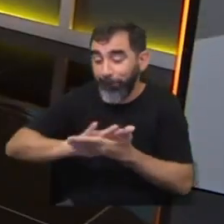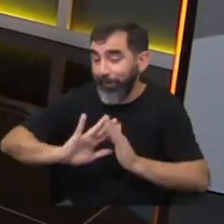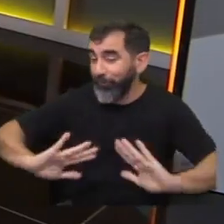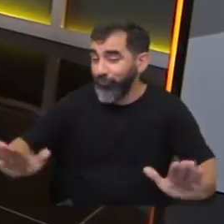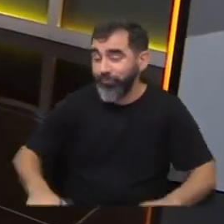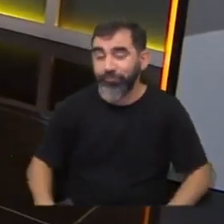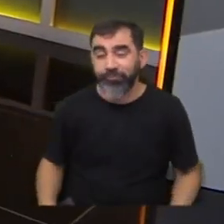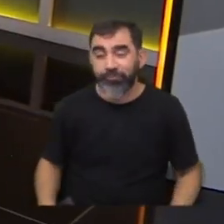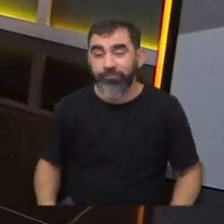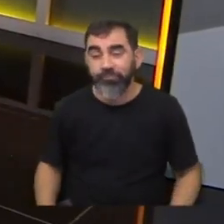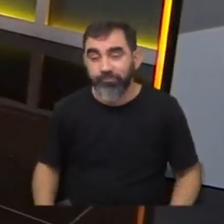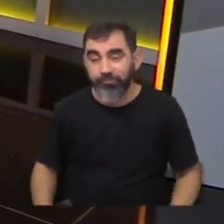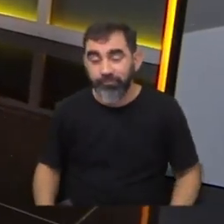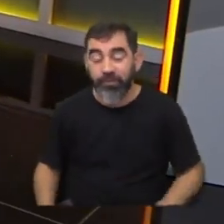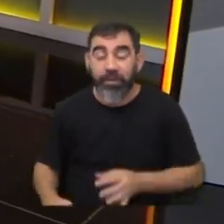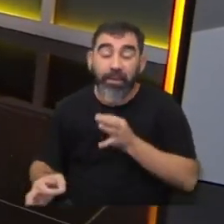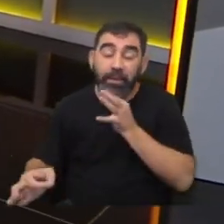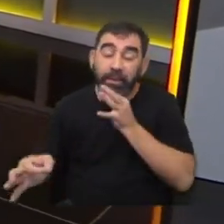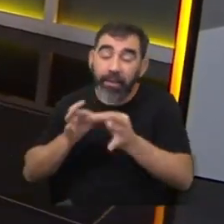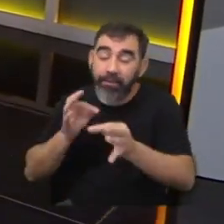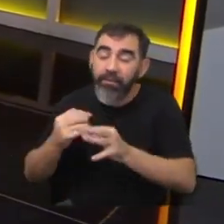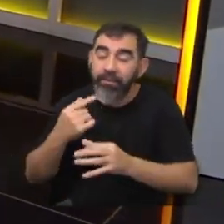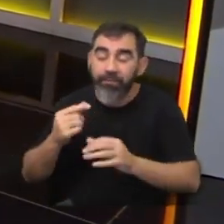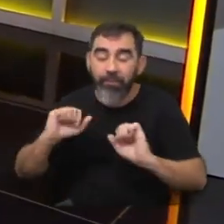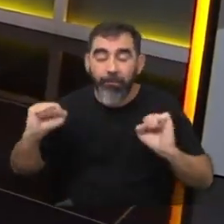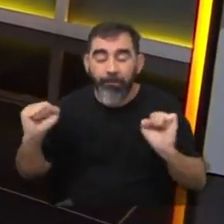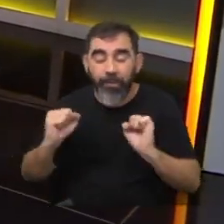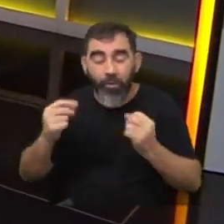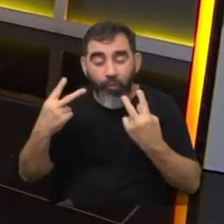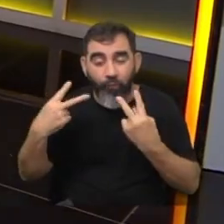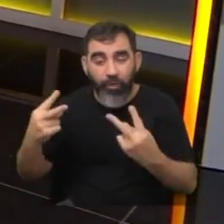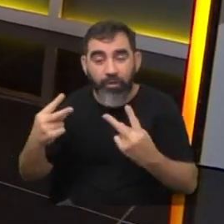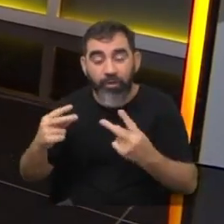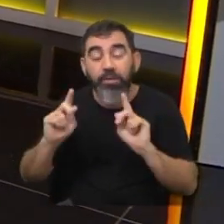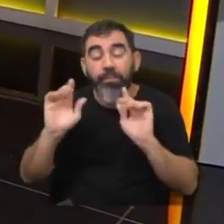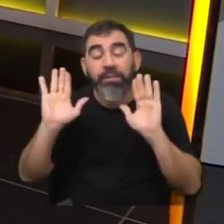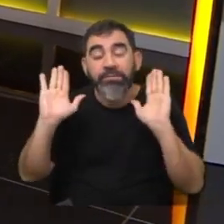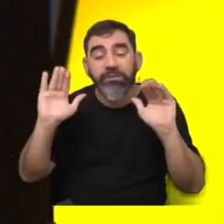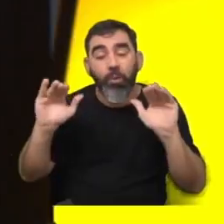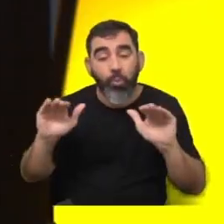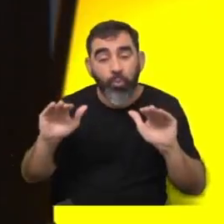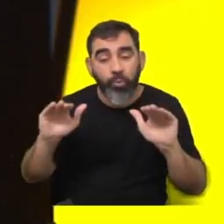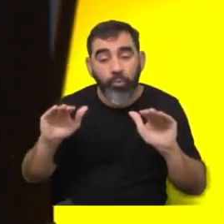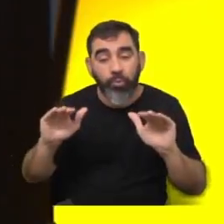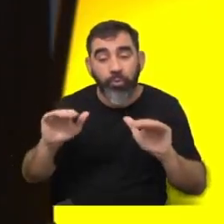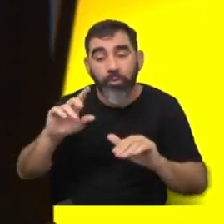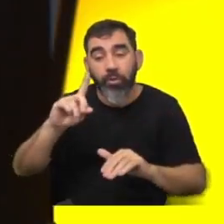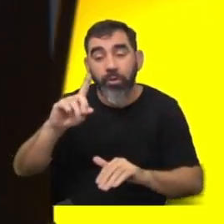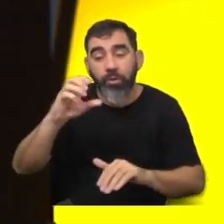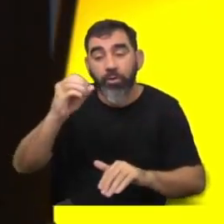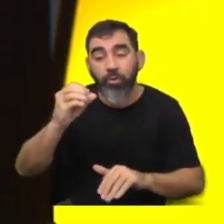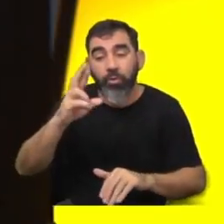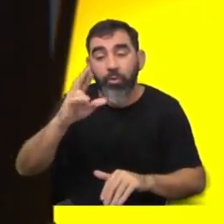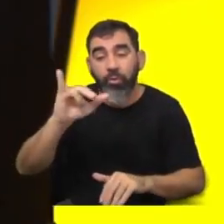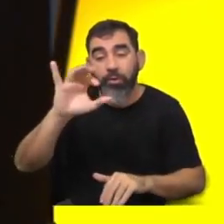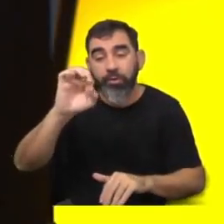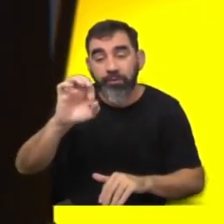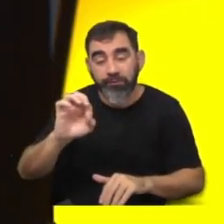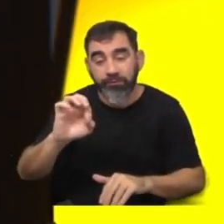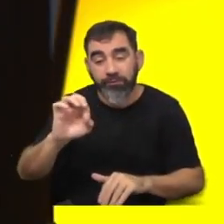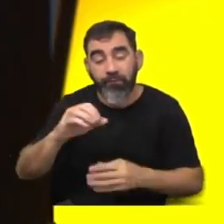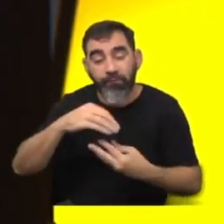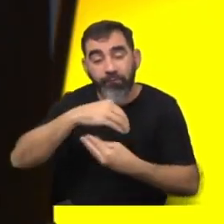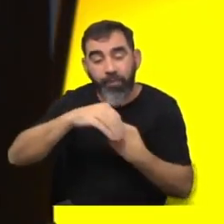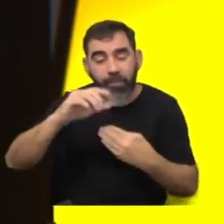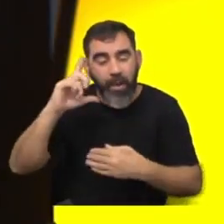Bueno, pero son todas estrategias que ayudan al miedo a volar. Y voy a mandar un saludo, Sí. que es a Doris, que, bueno, que tiene su